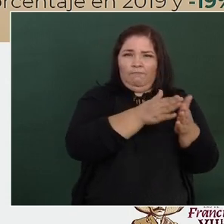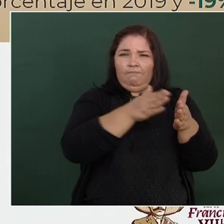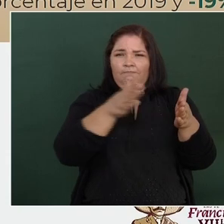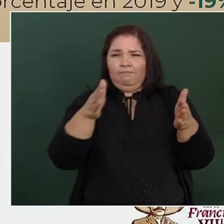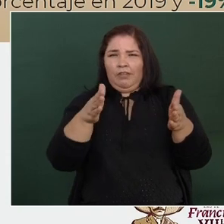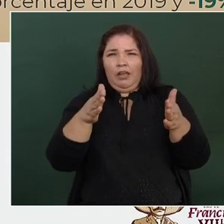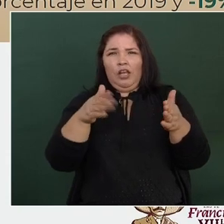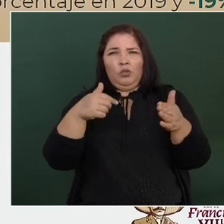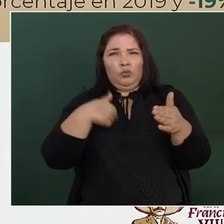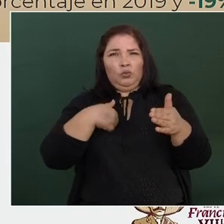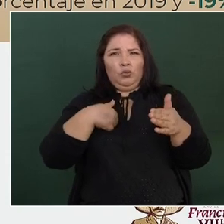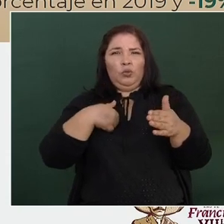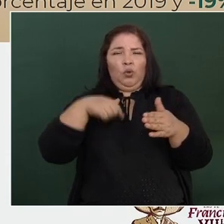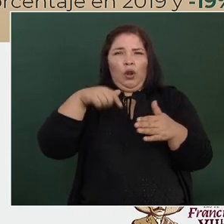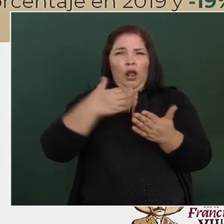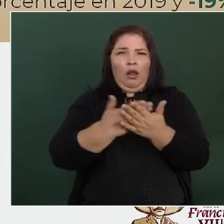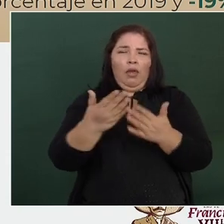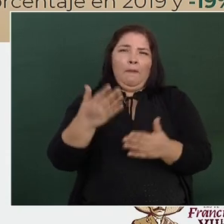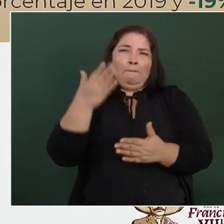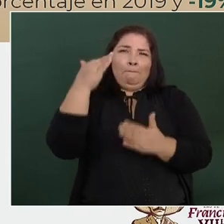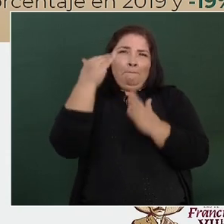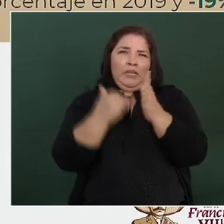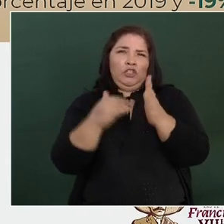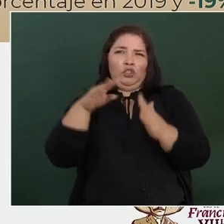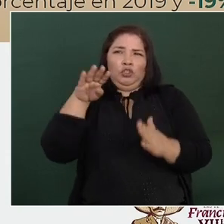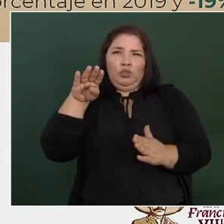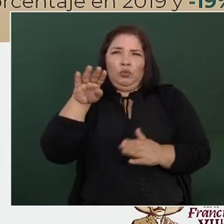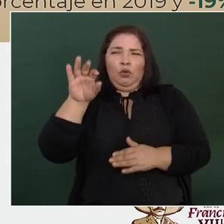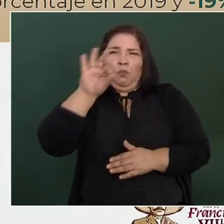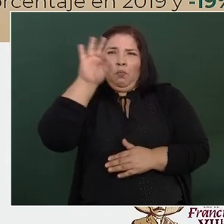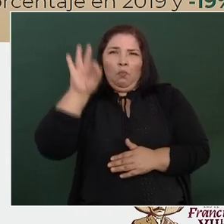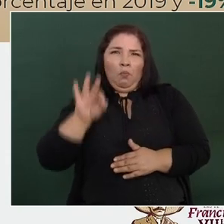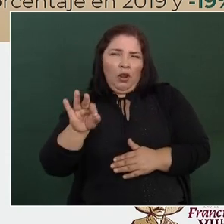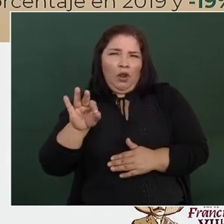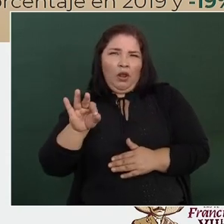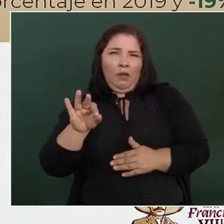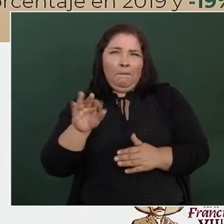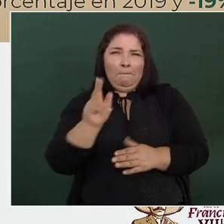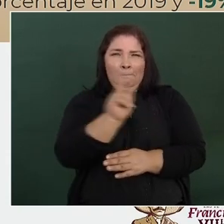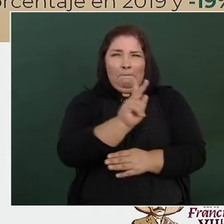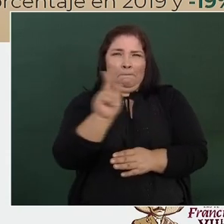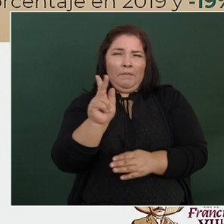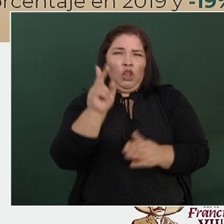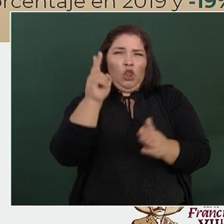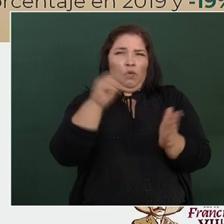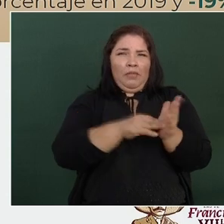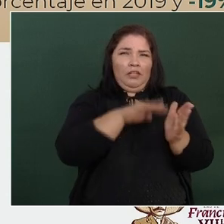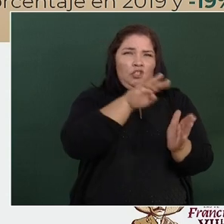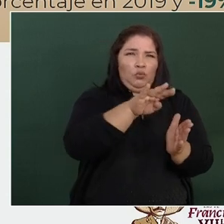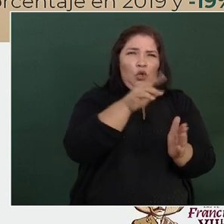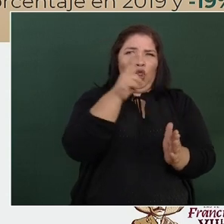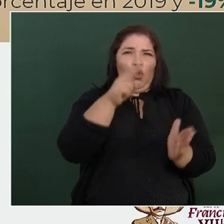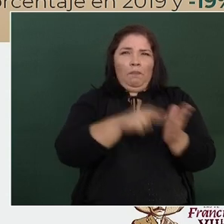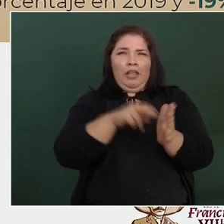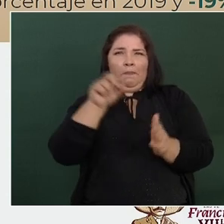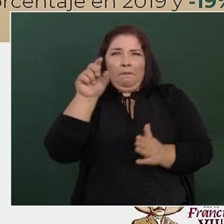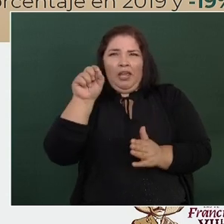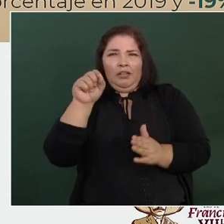menos 19% y respecto del 2019 y 2020